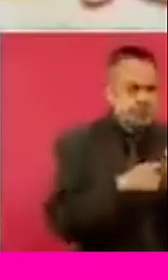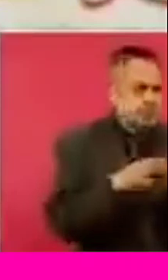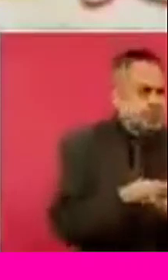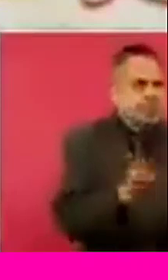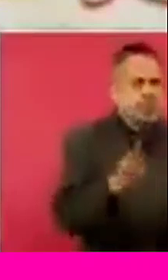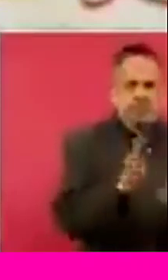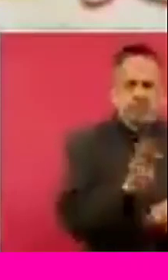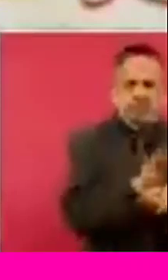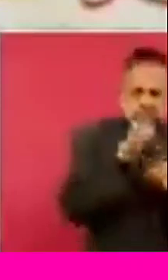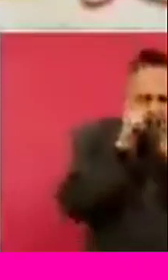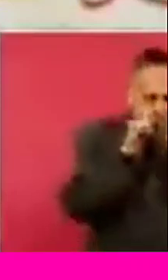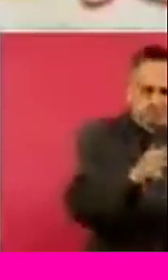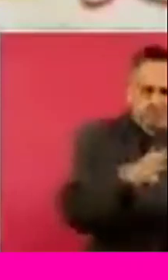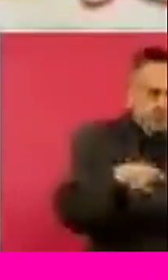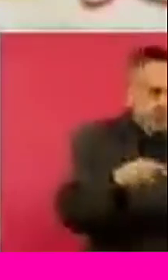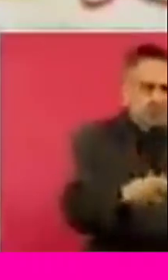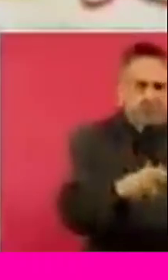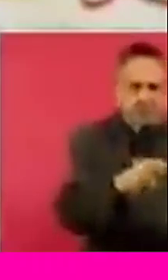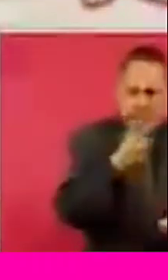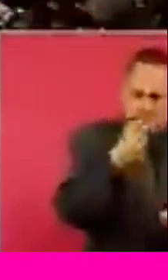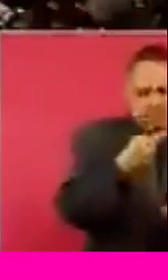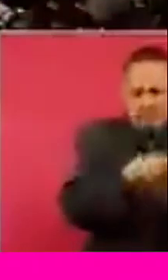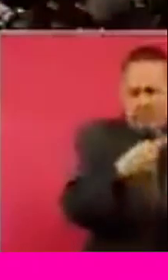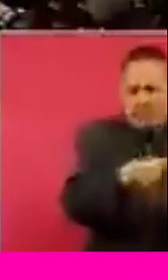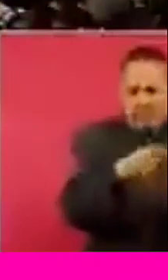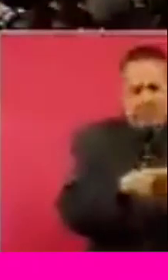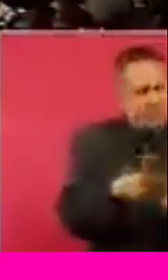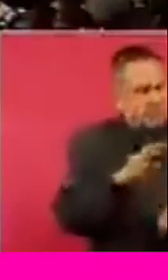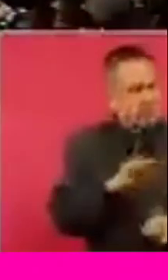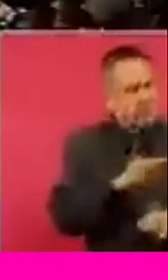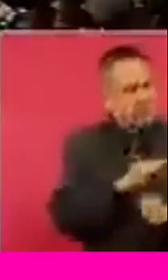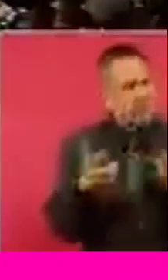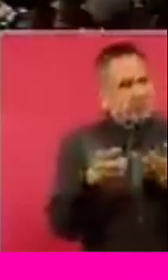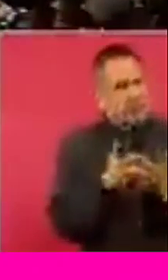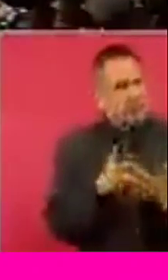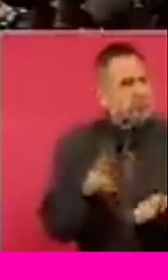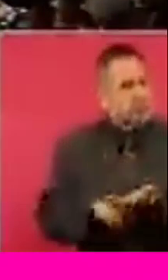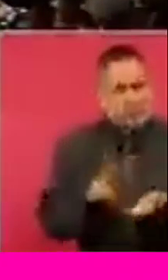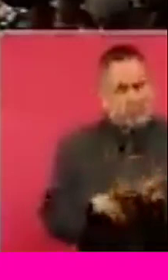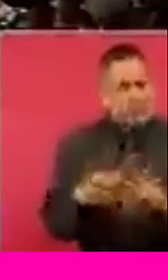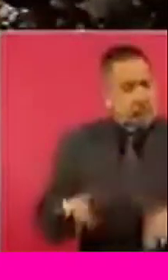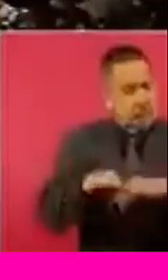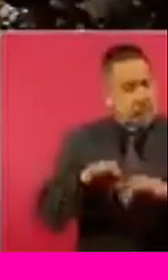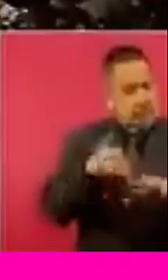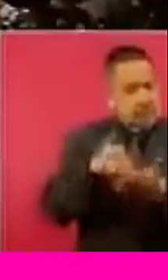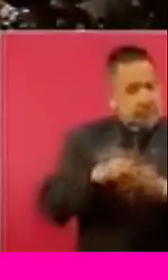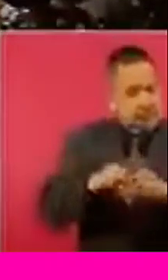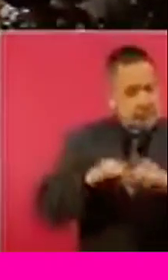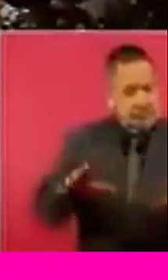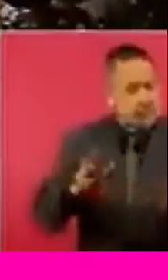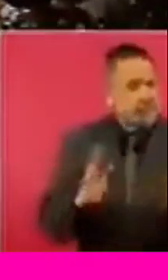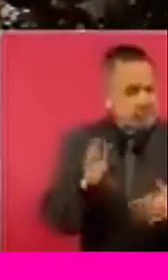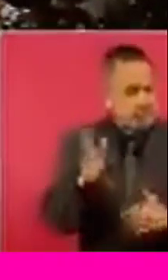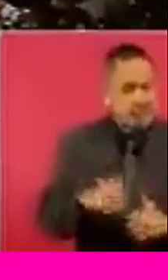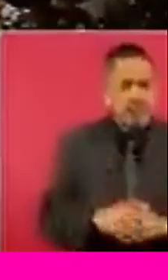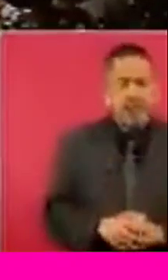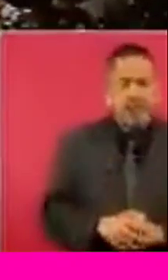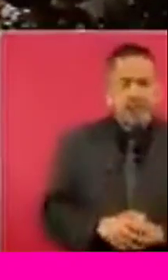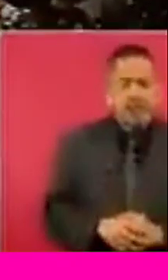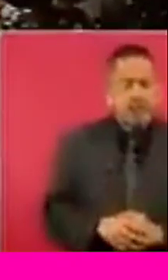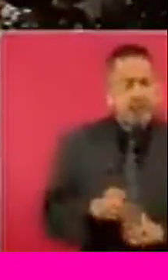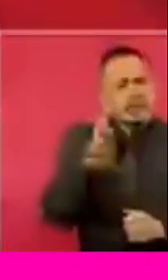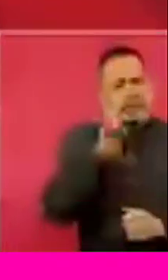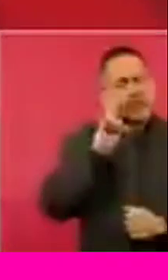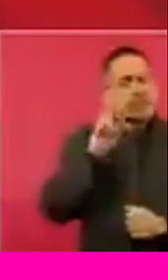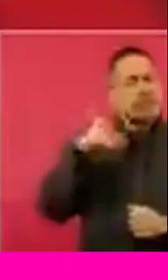y millones de pesos de nuestro dinero en medicamentos, hoy no hay absolutamente nada y ahora quieren meter a la medicina